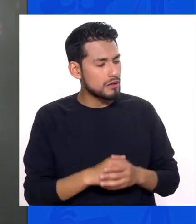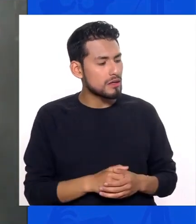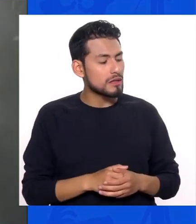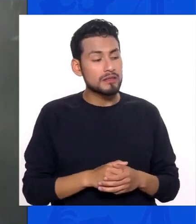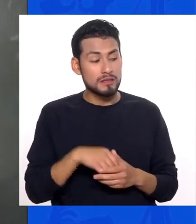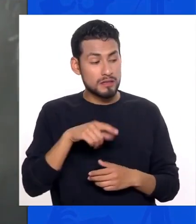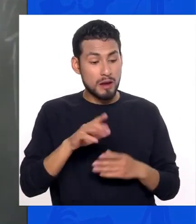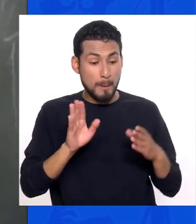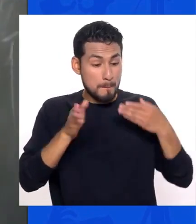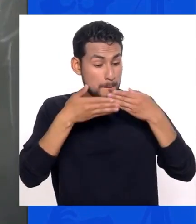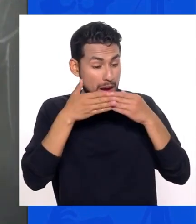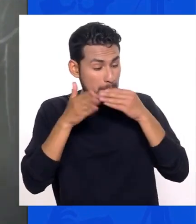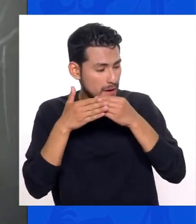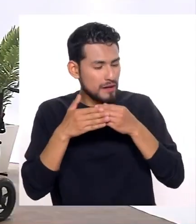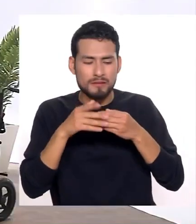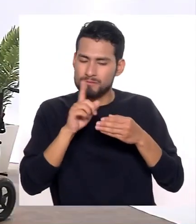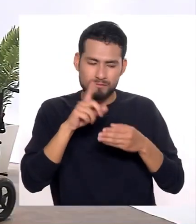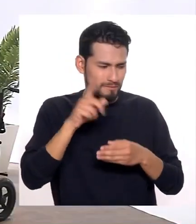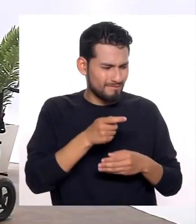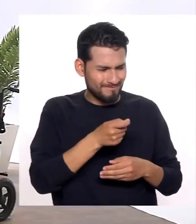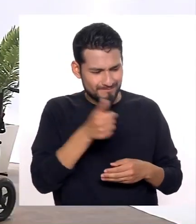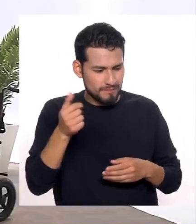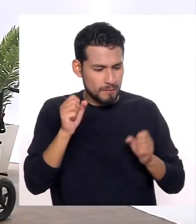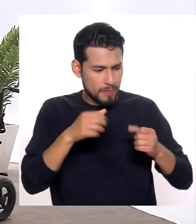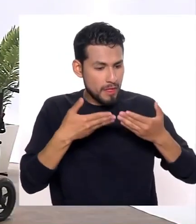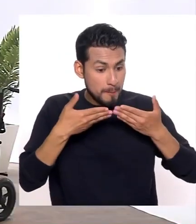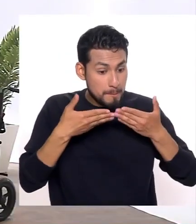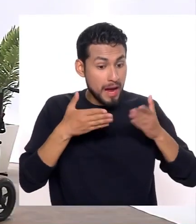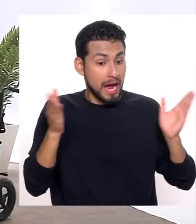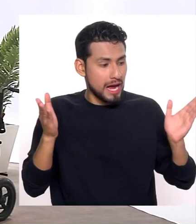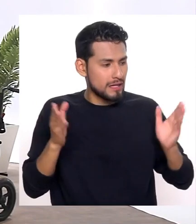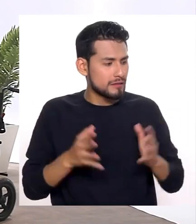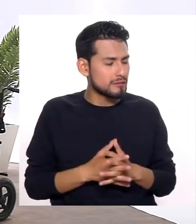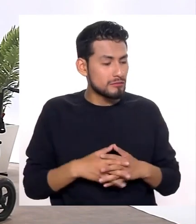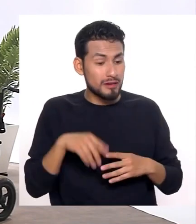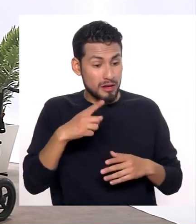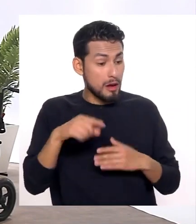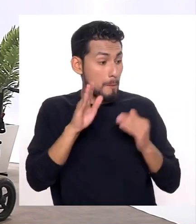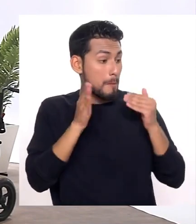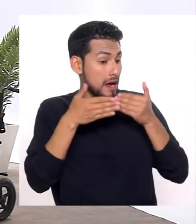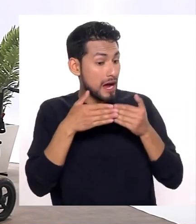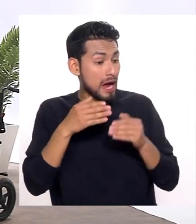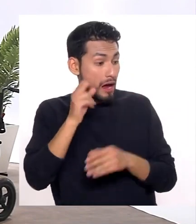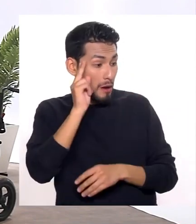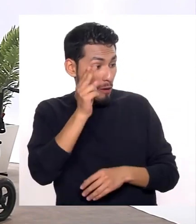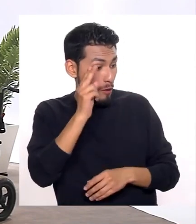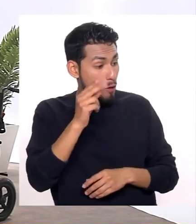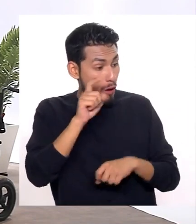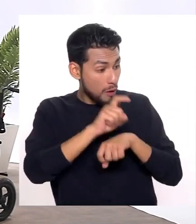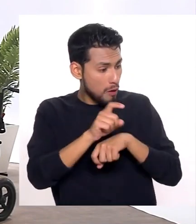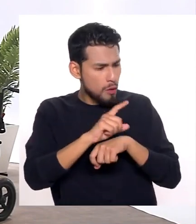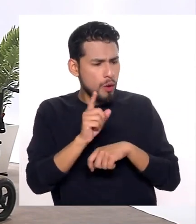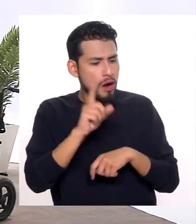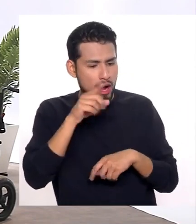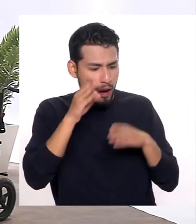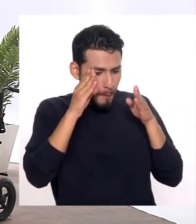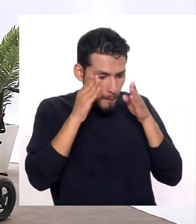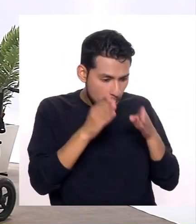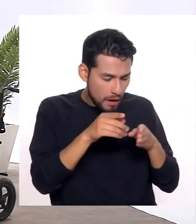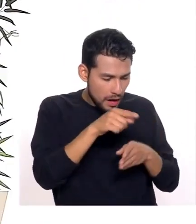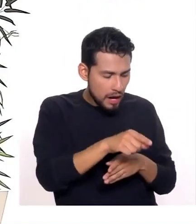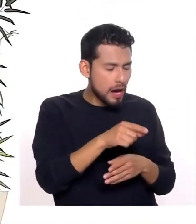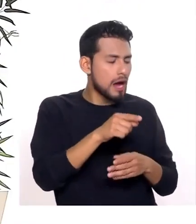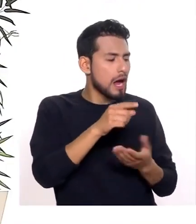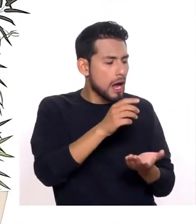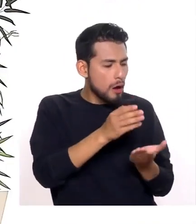la eliminación de las barreras. No, que no solamente son barreras pedagógicas, sino es mirar al